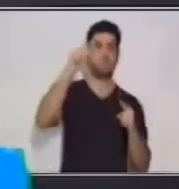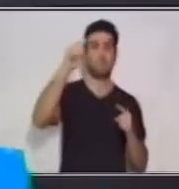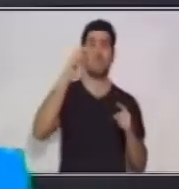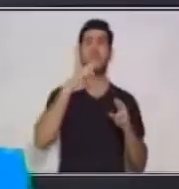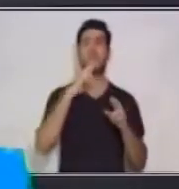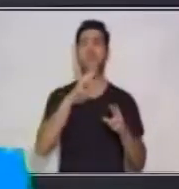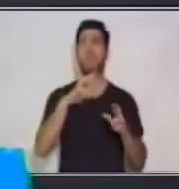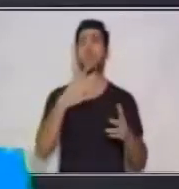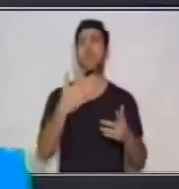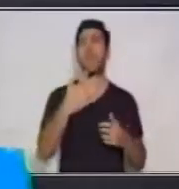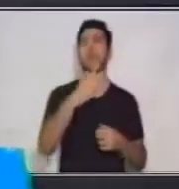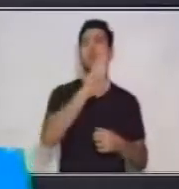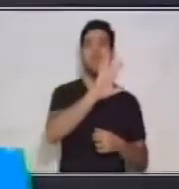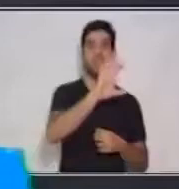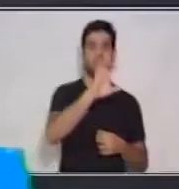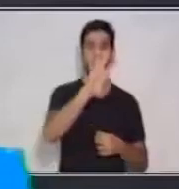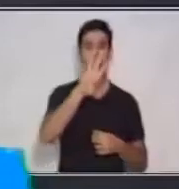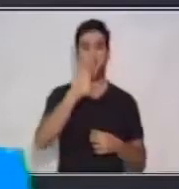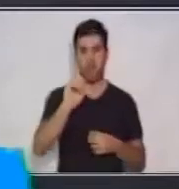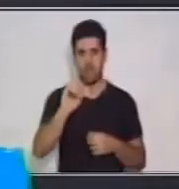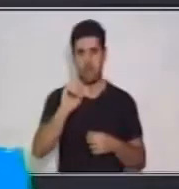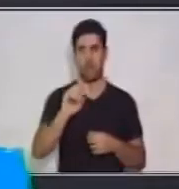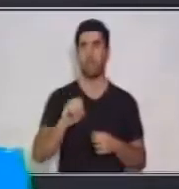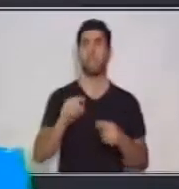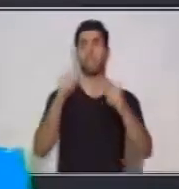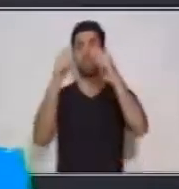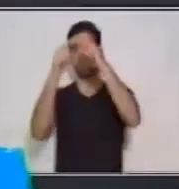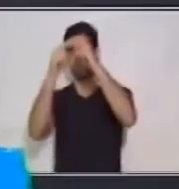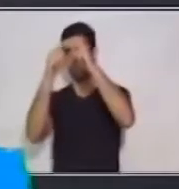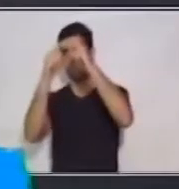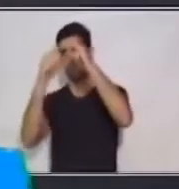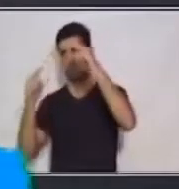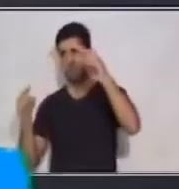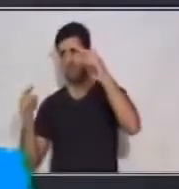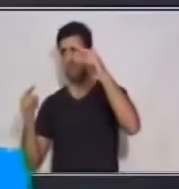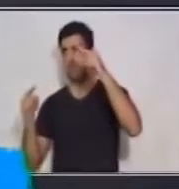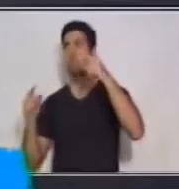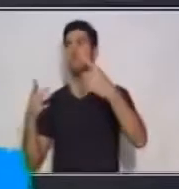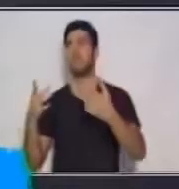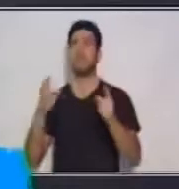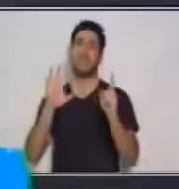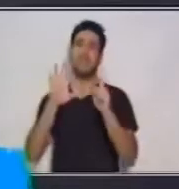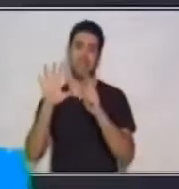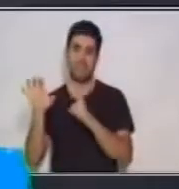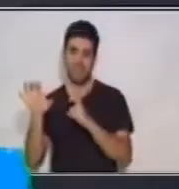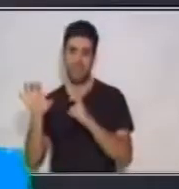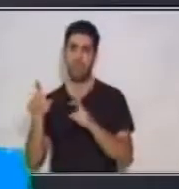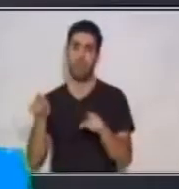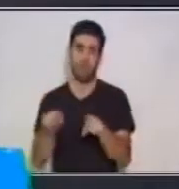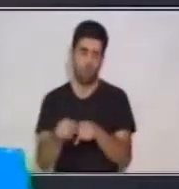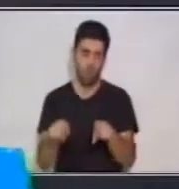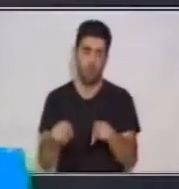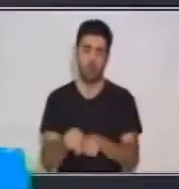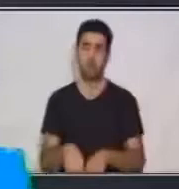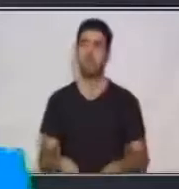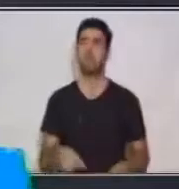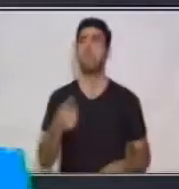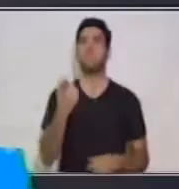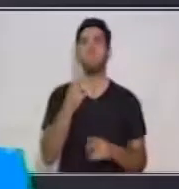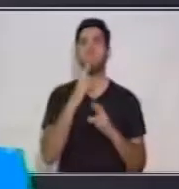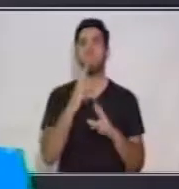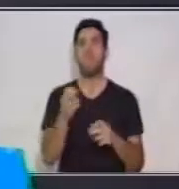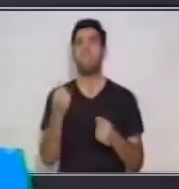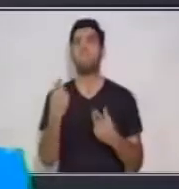segundo, está recorriendo 540 metros. Y del otro lado, la otra